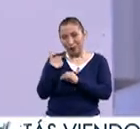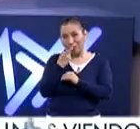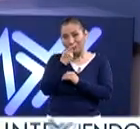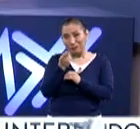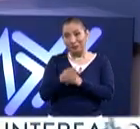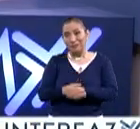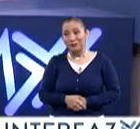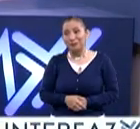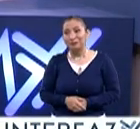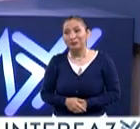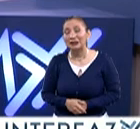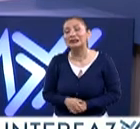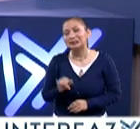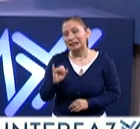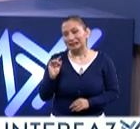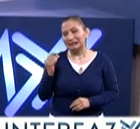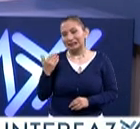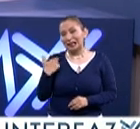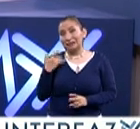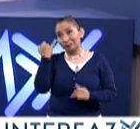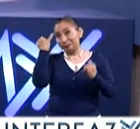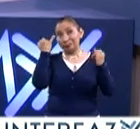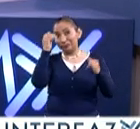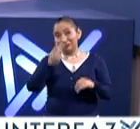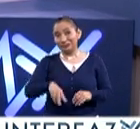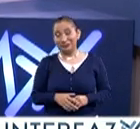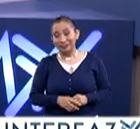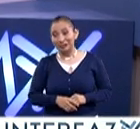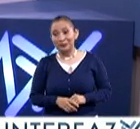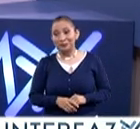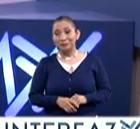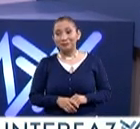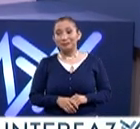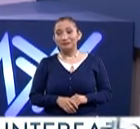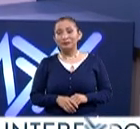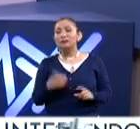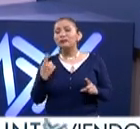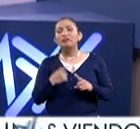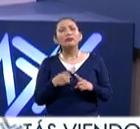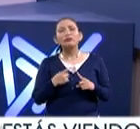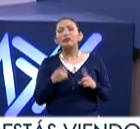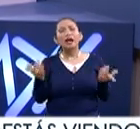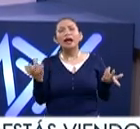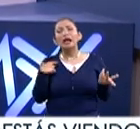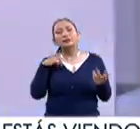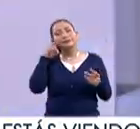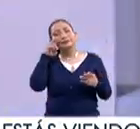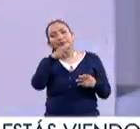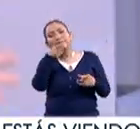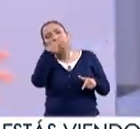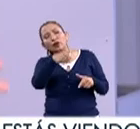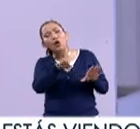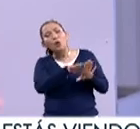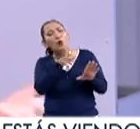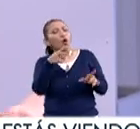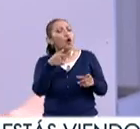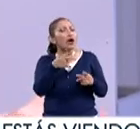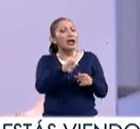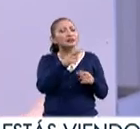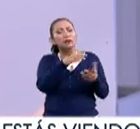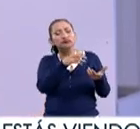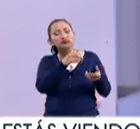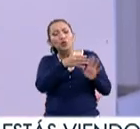una, por cierto. Sí, son muy ingeniosos, la verdad. Sí. ¿Quiénes identificas o cómo identificas